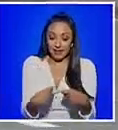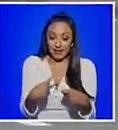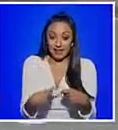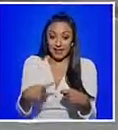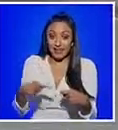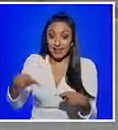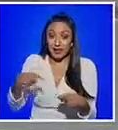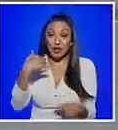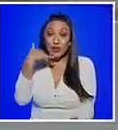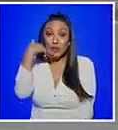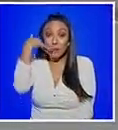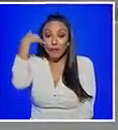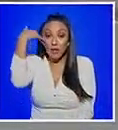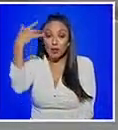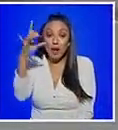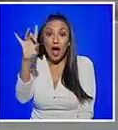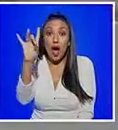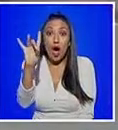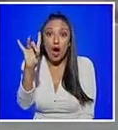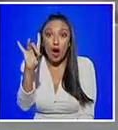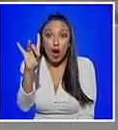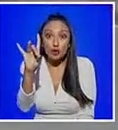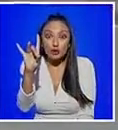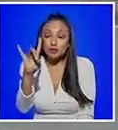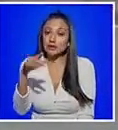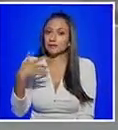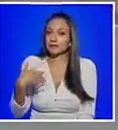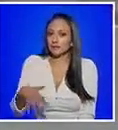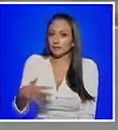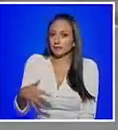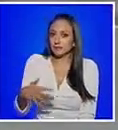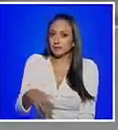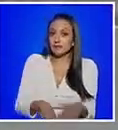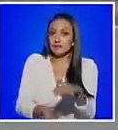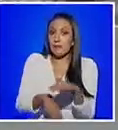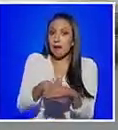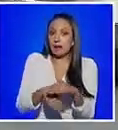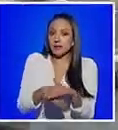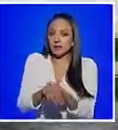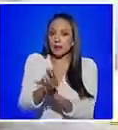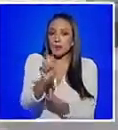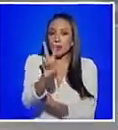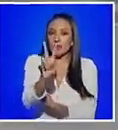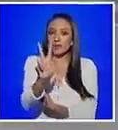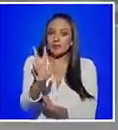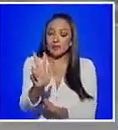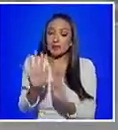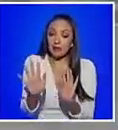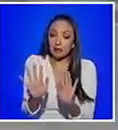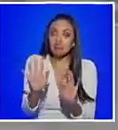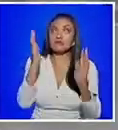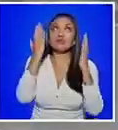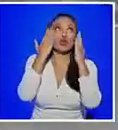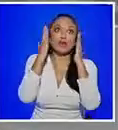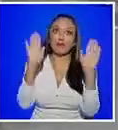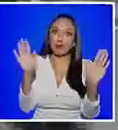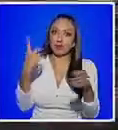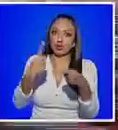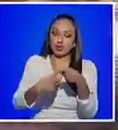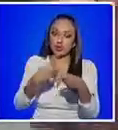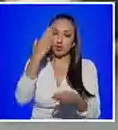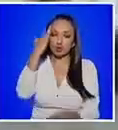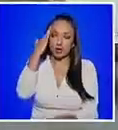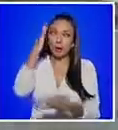registra una temperatura de 8 grados. Y se espera una máxima de 23, pero con el clima de Quito uno nunca